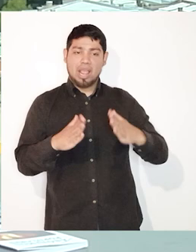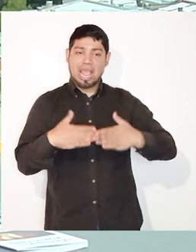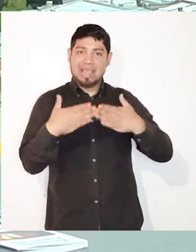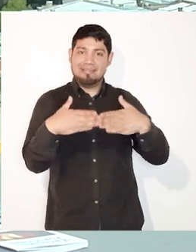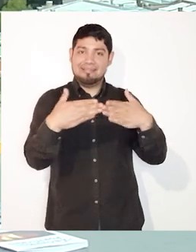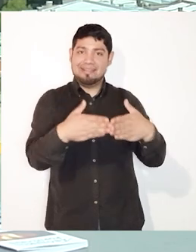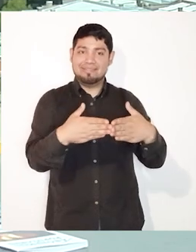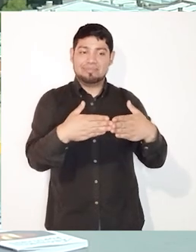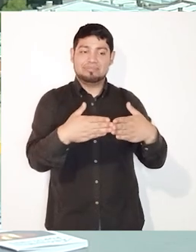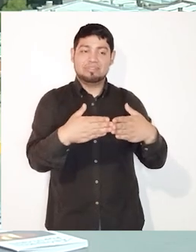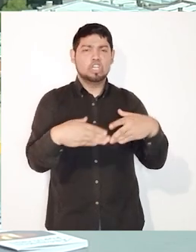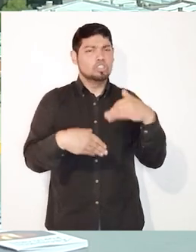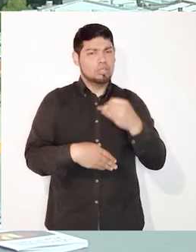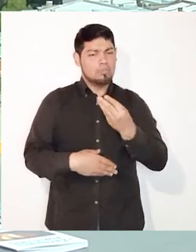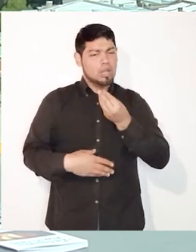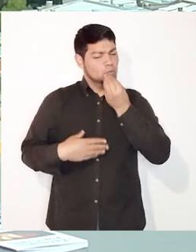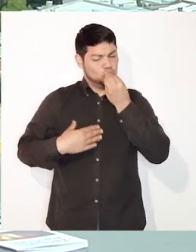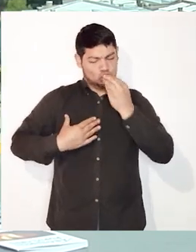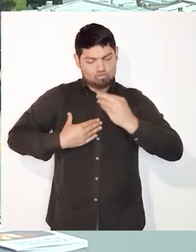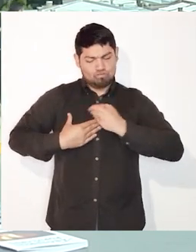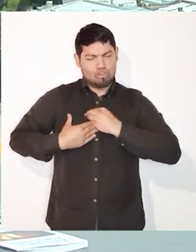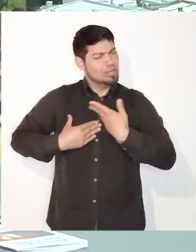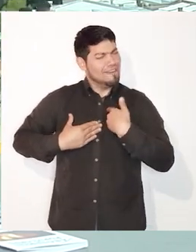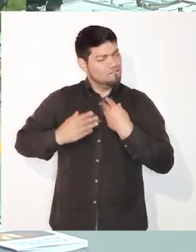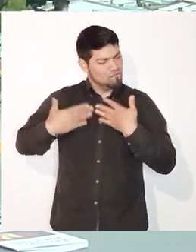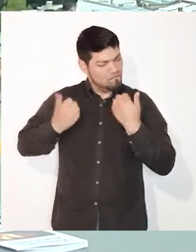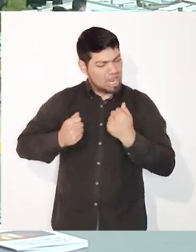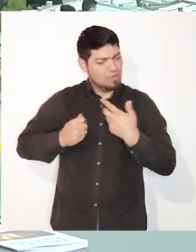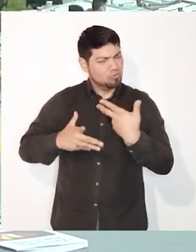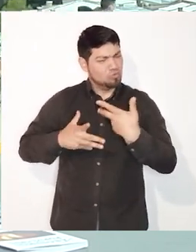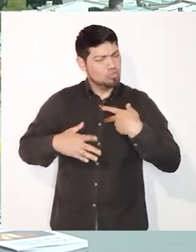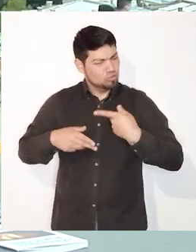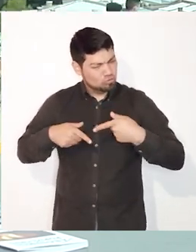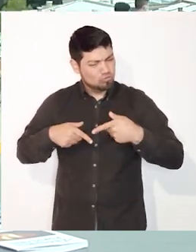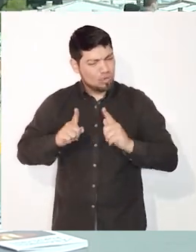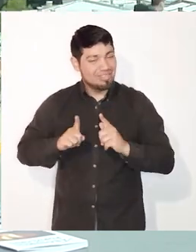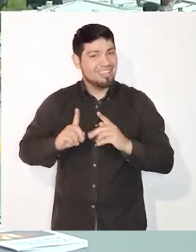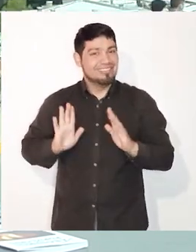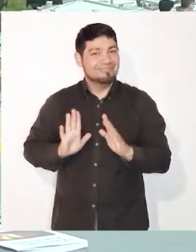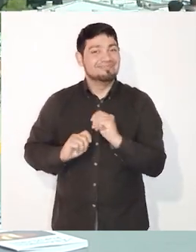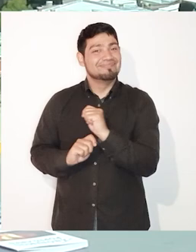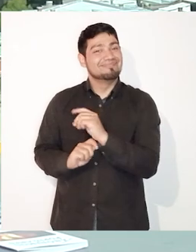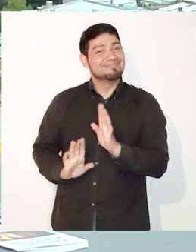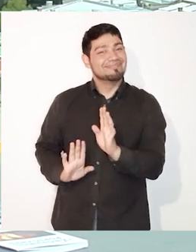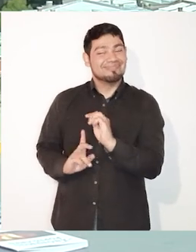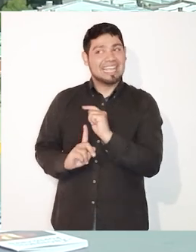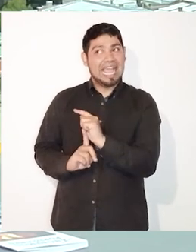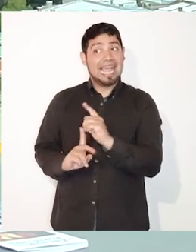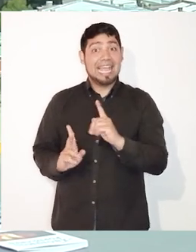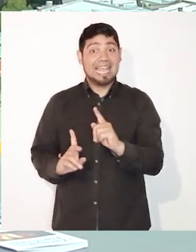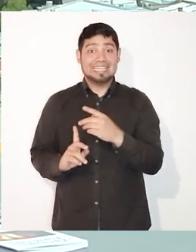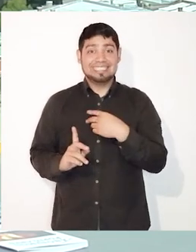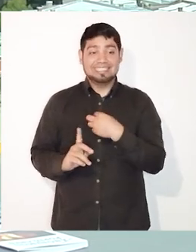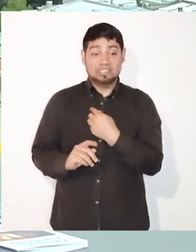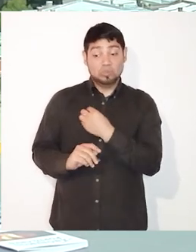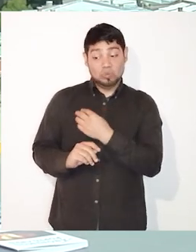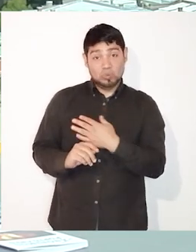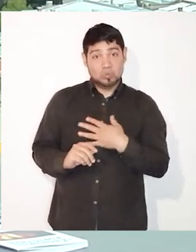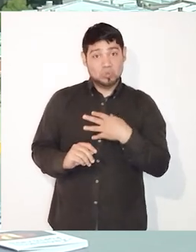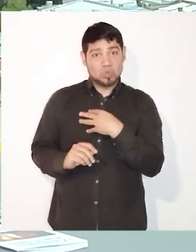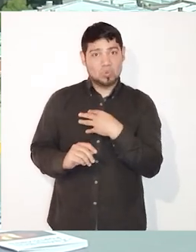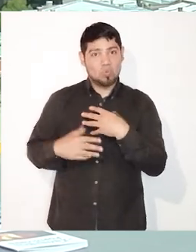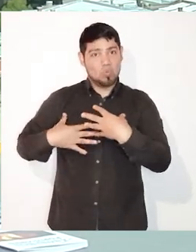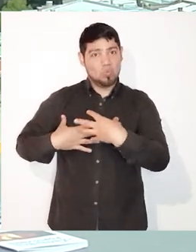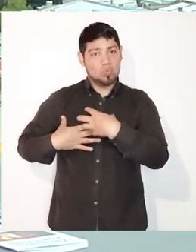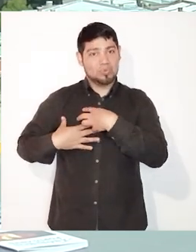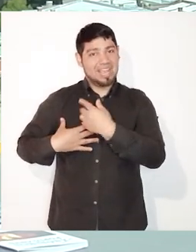natural y cada vez que se embarcaba le pedía que le fuera bien. Y la figura movía su